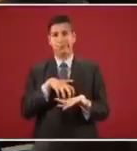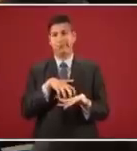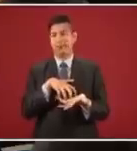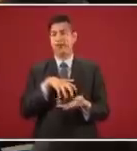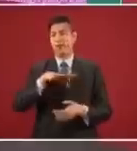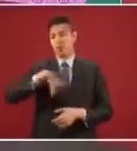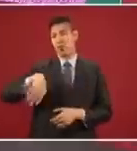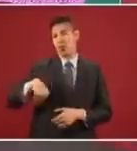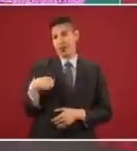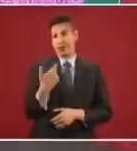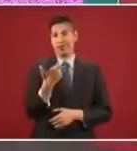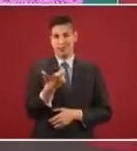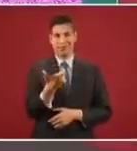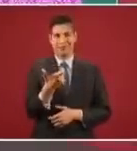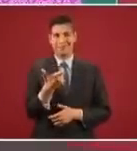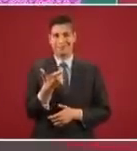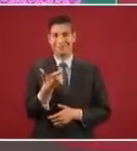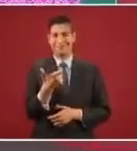en